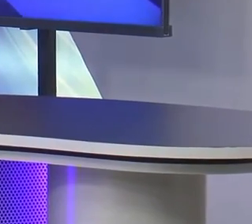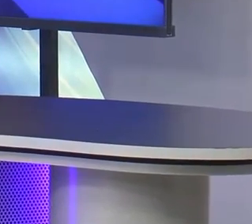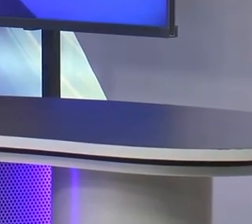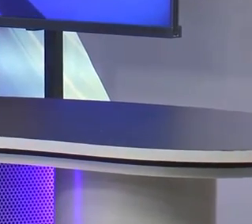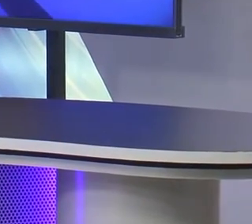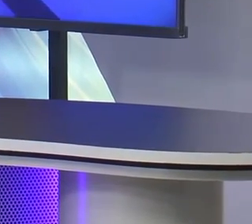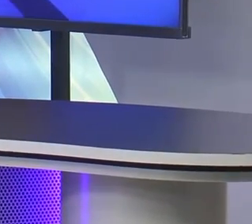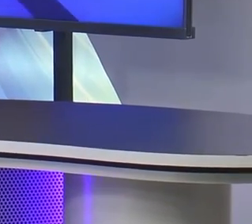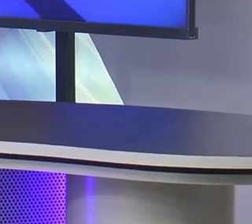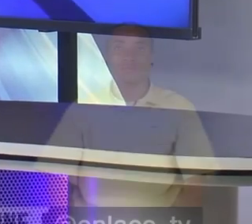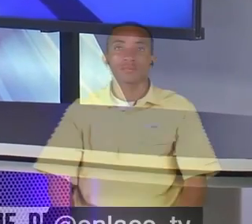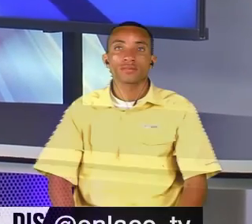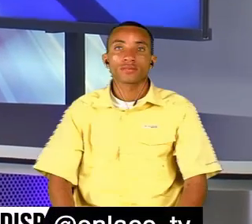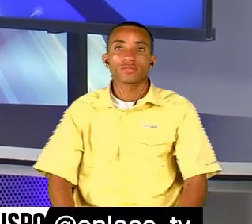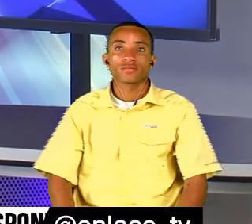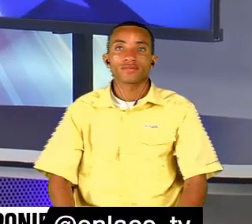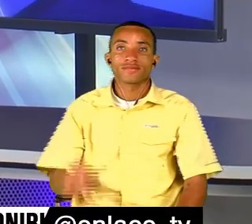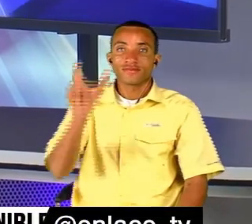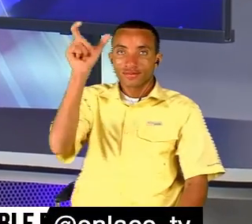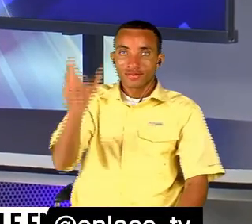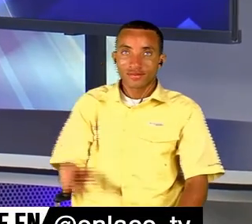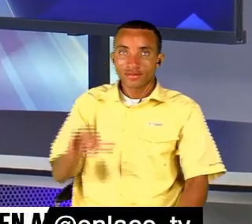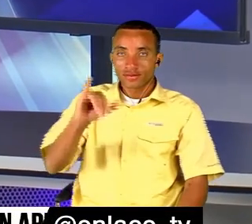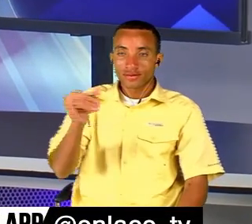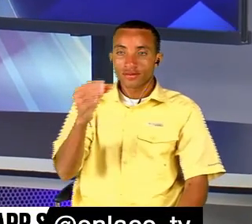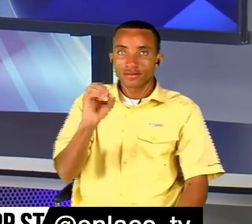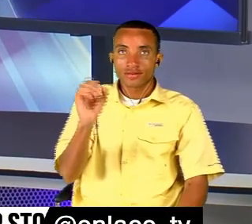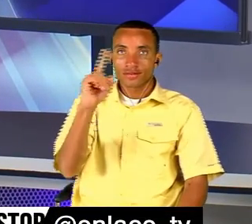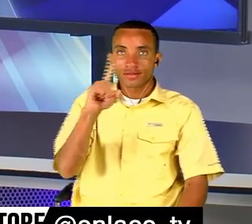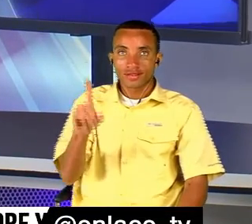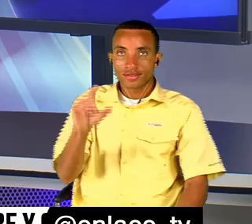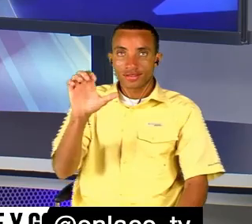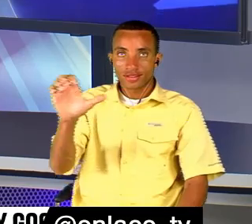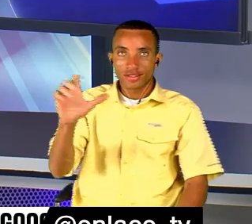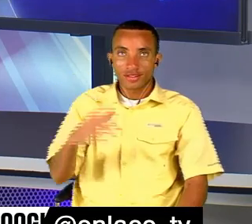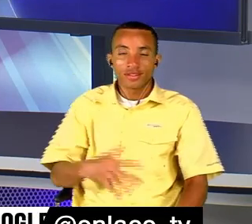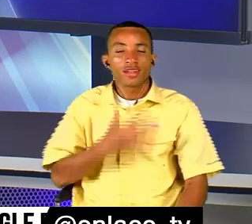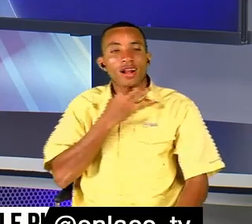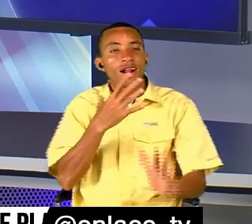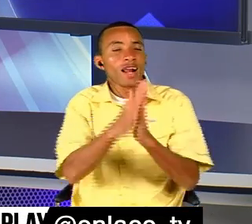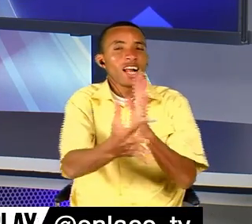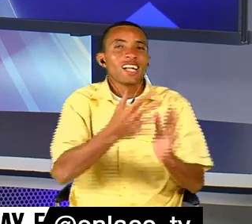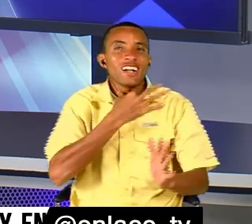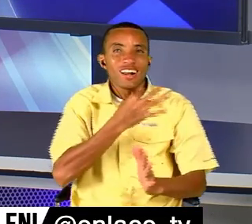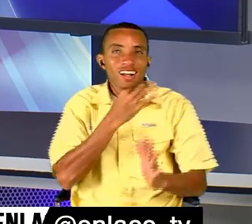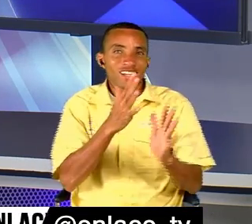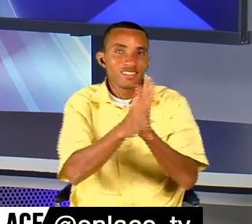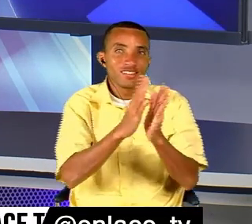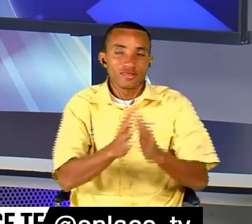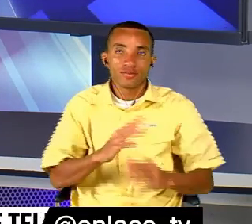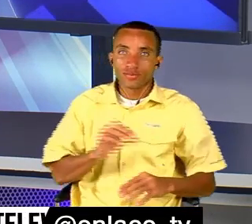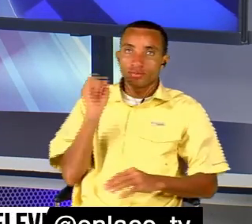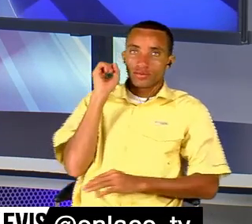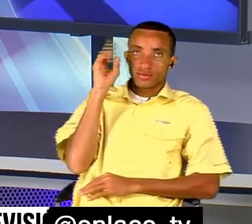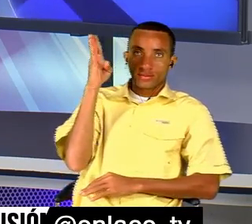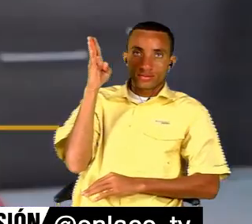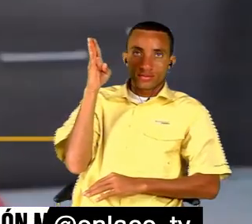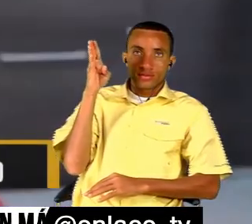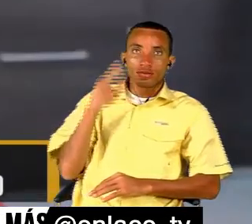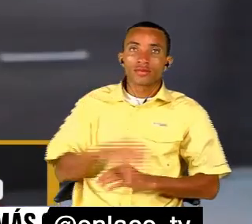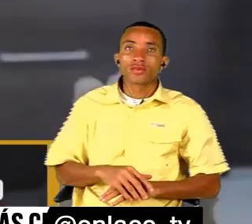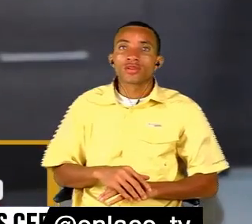Joselo y Juan da Caribe hicieron reír a carcajadas a los asistentes de su show de anoche en el Club Infantes.